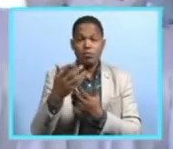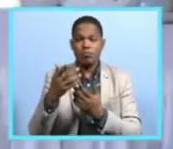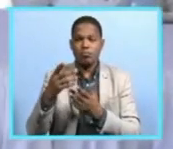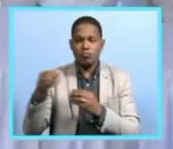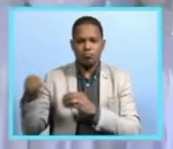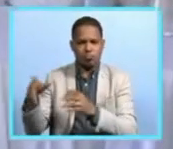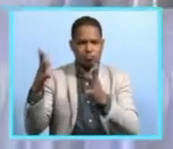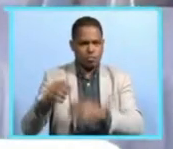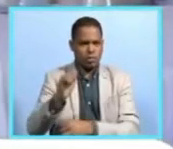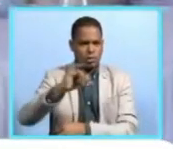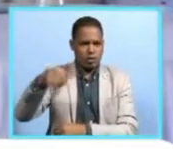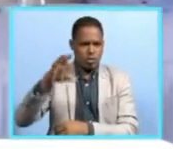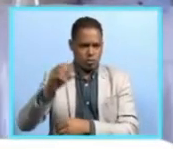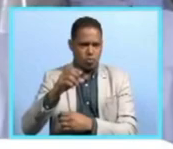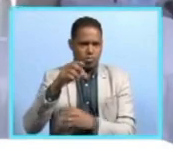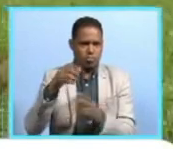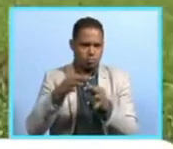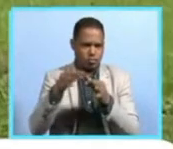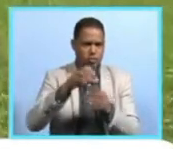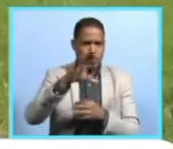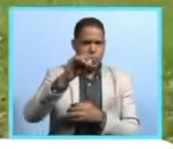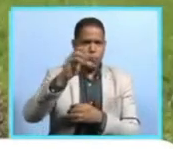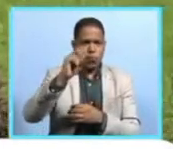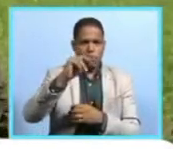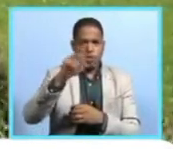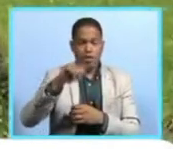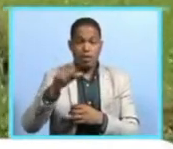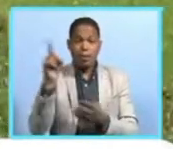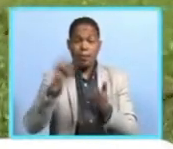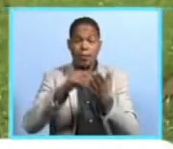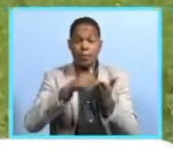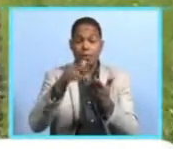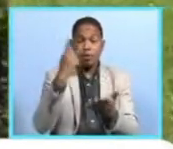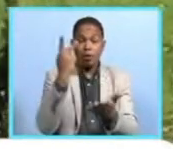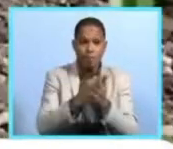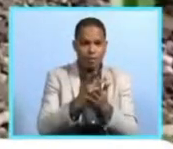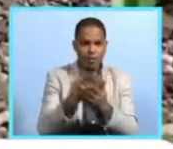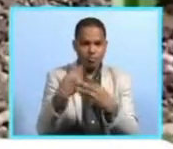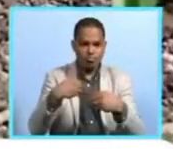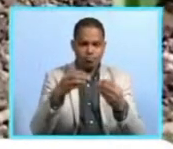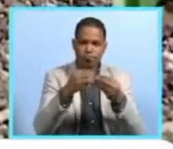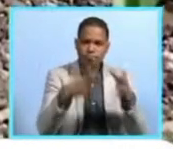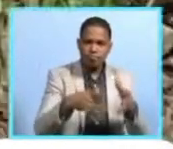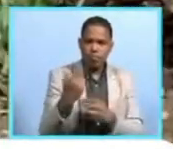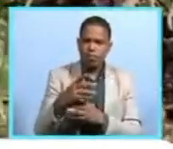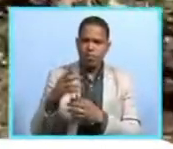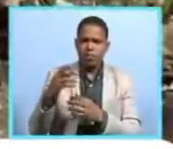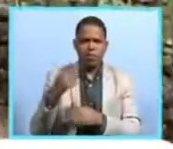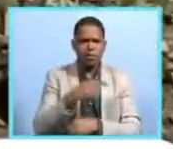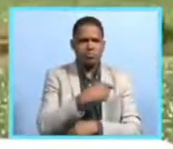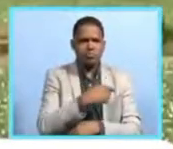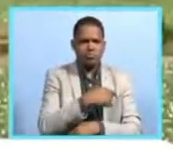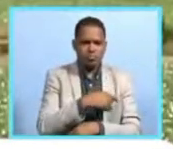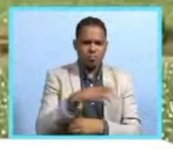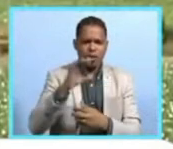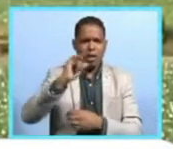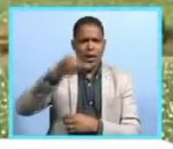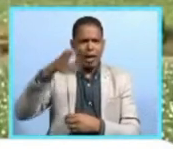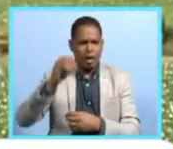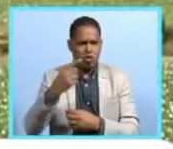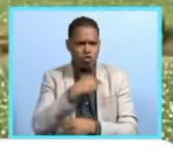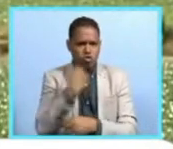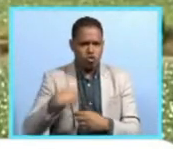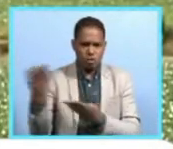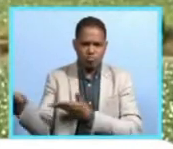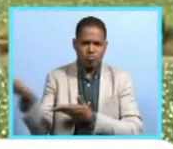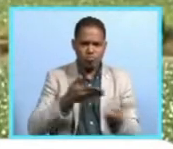Constanza denuncian que están a punto de perder más de 1.000 millones de pesos por las importaciones de ajo chino, lo que ha provocado que tengan más